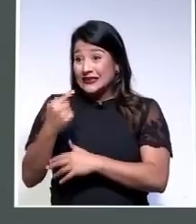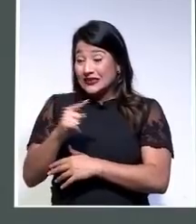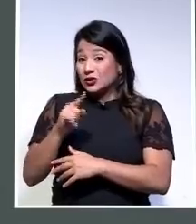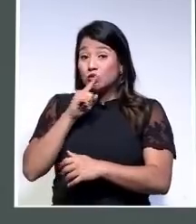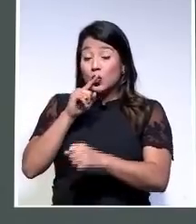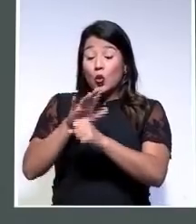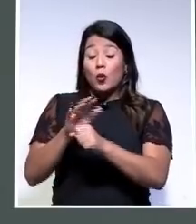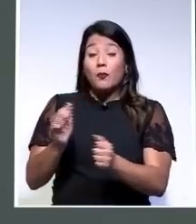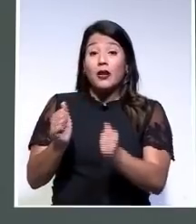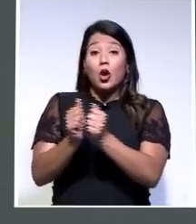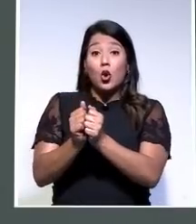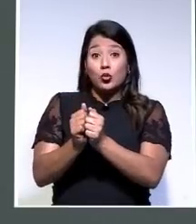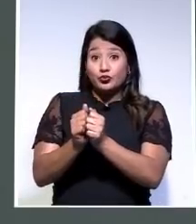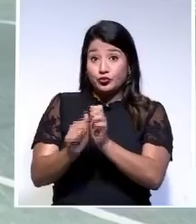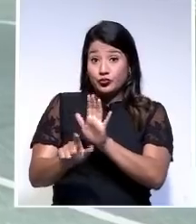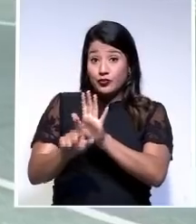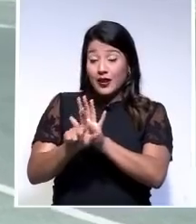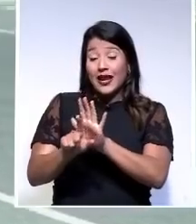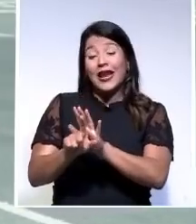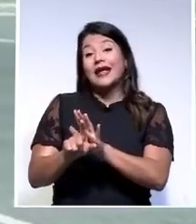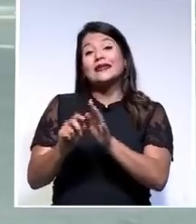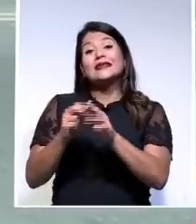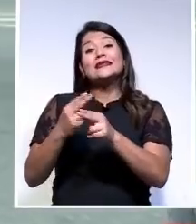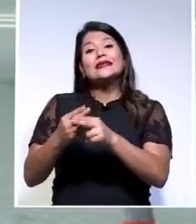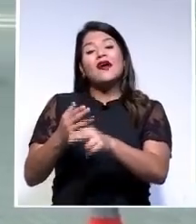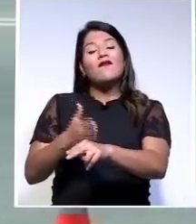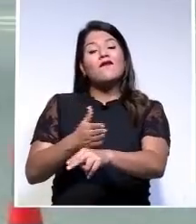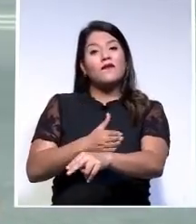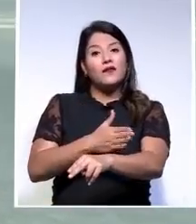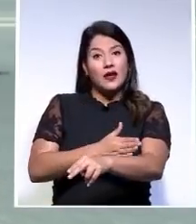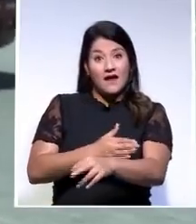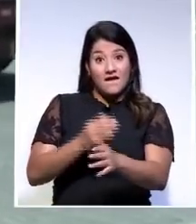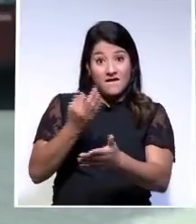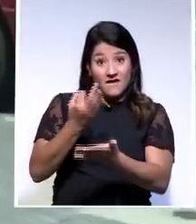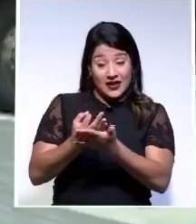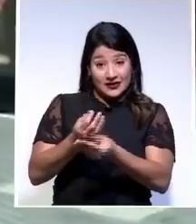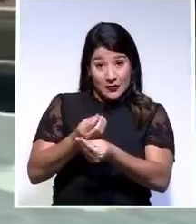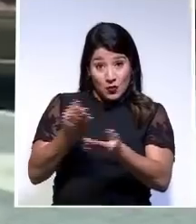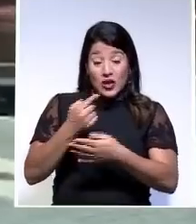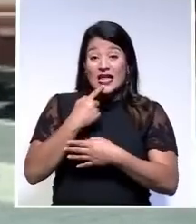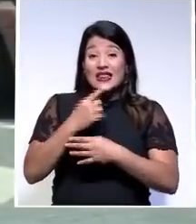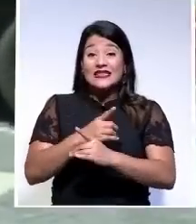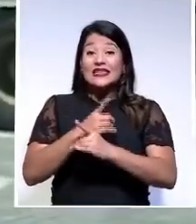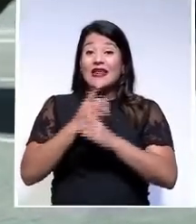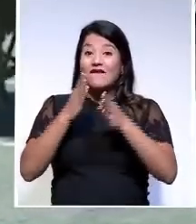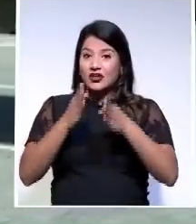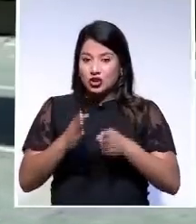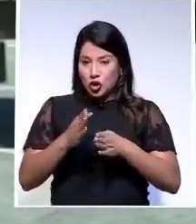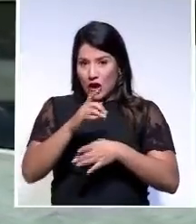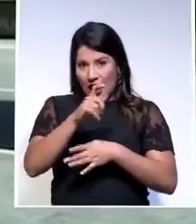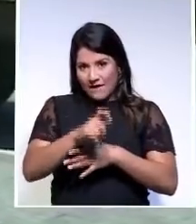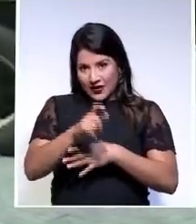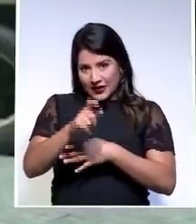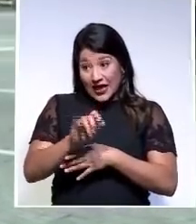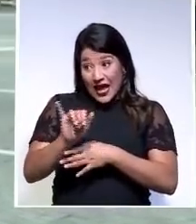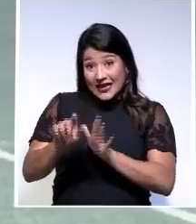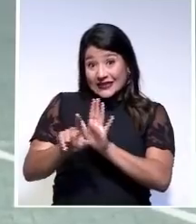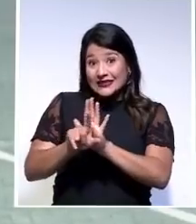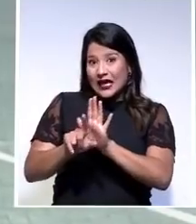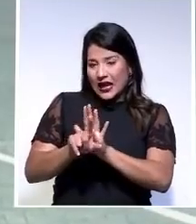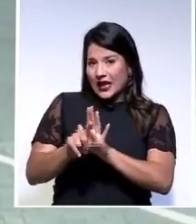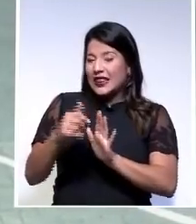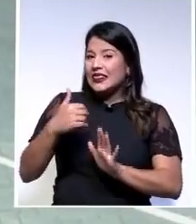por la misma Ley de Fortalecimiento de las Finanzas Públicas. De acuerdo con la Defensora de los Habitantes, esta ley tiene un transitorio de 12